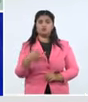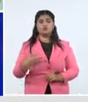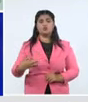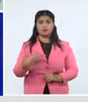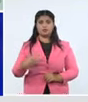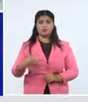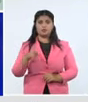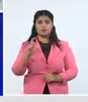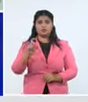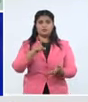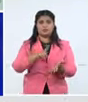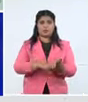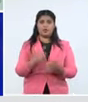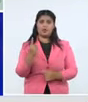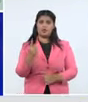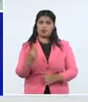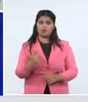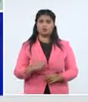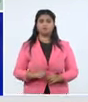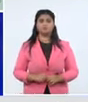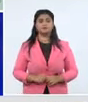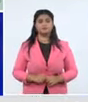Carlos Manuel de